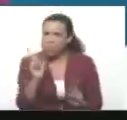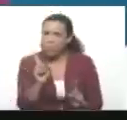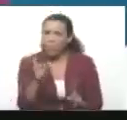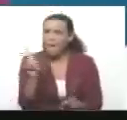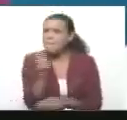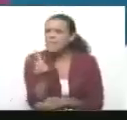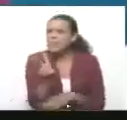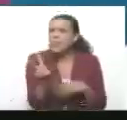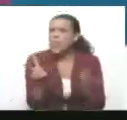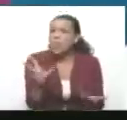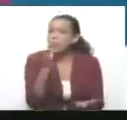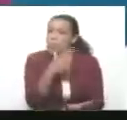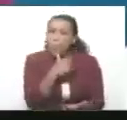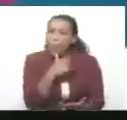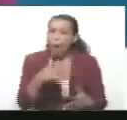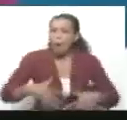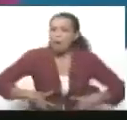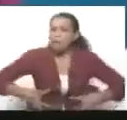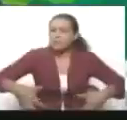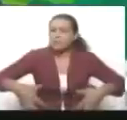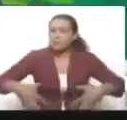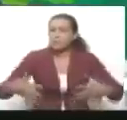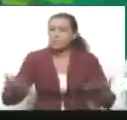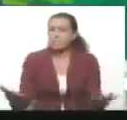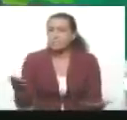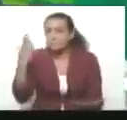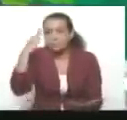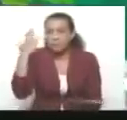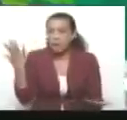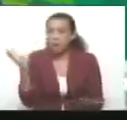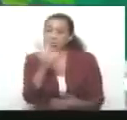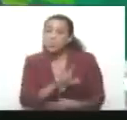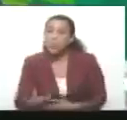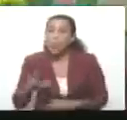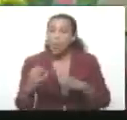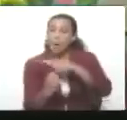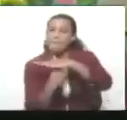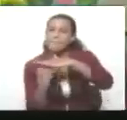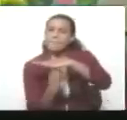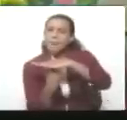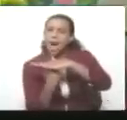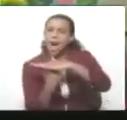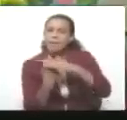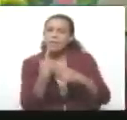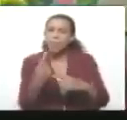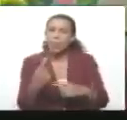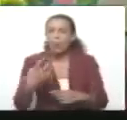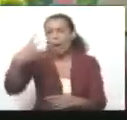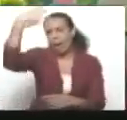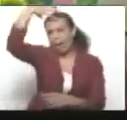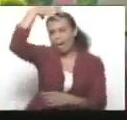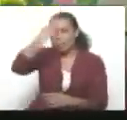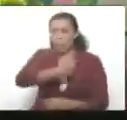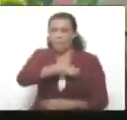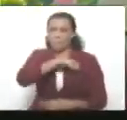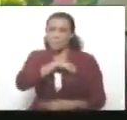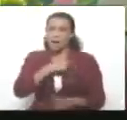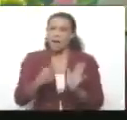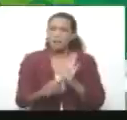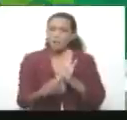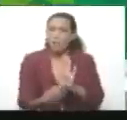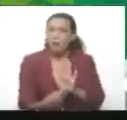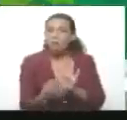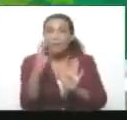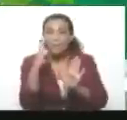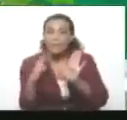no tenía grandes riquezas que era la base para declarar los virreinatos ustedes